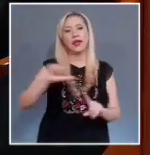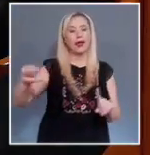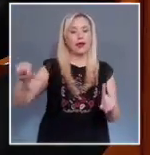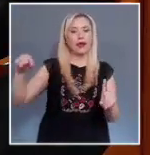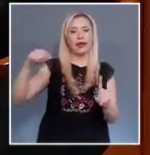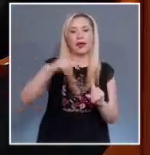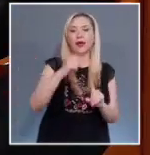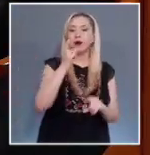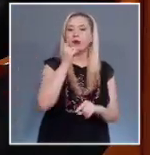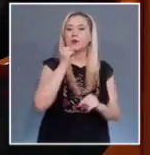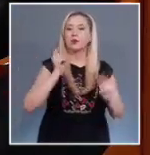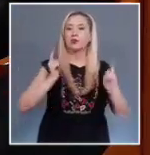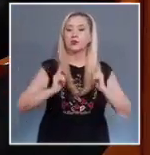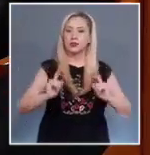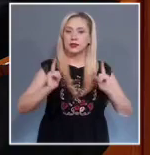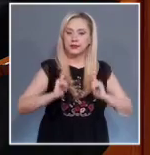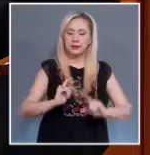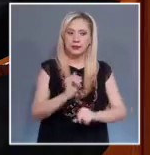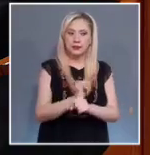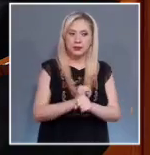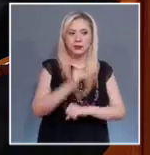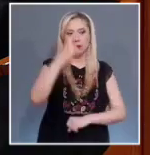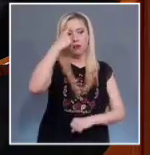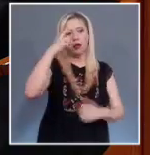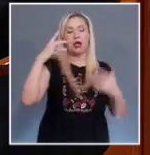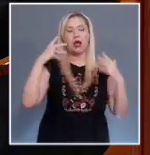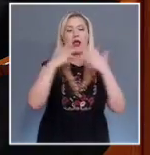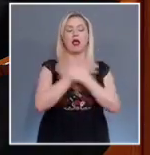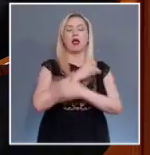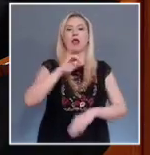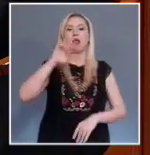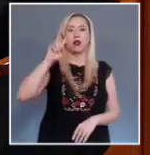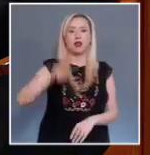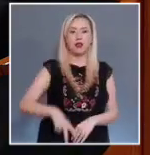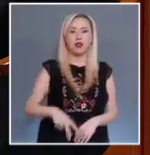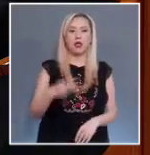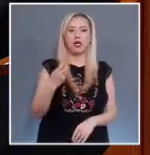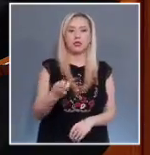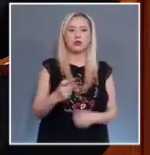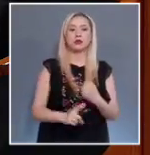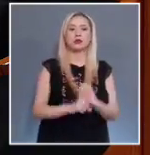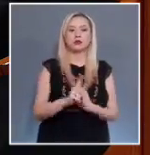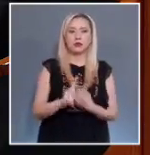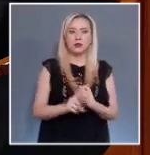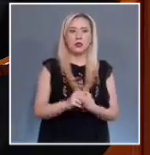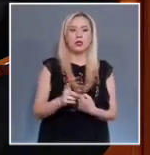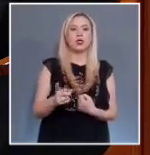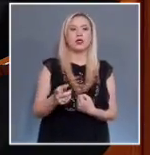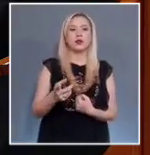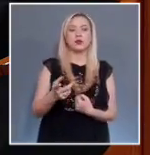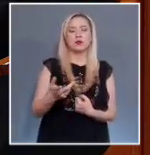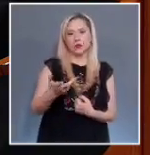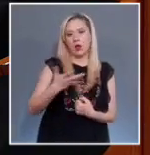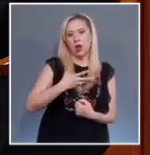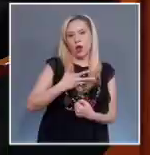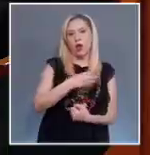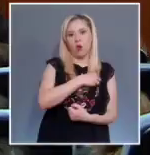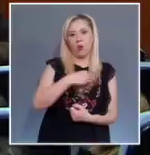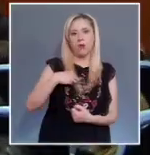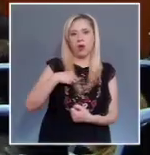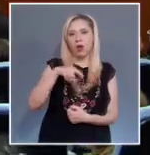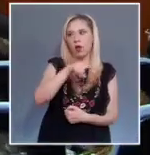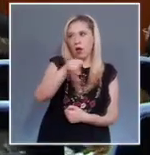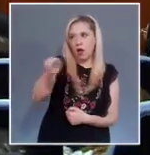para que puedan sensibilizarse muchísimo más frente a eso y sobre todo saber que tienen una obligación de evitar esa